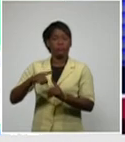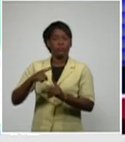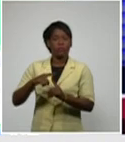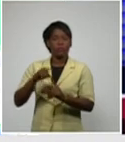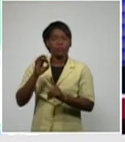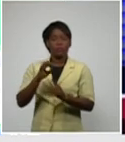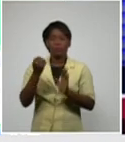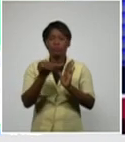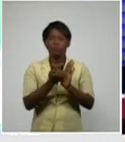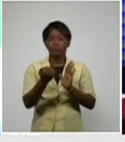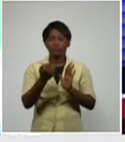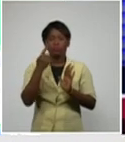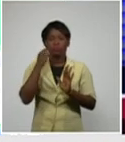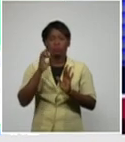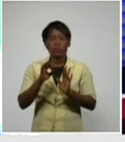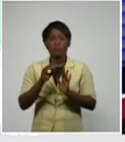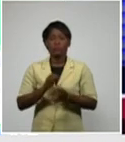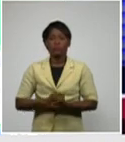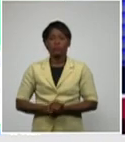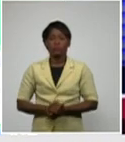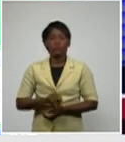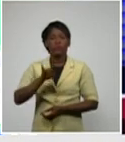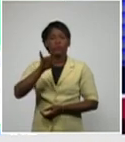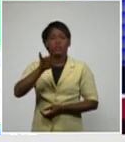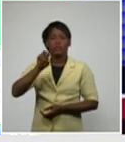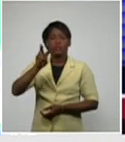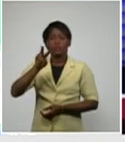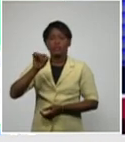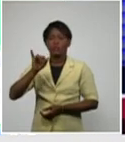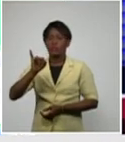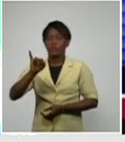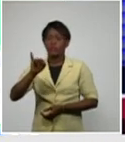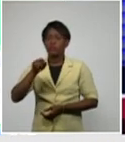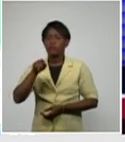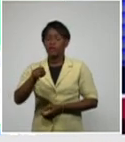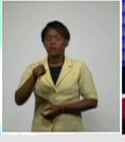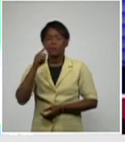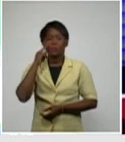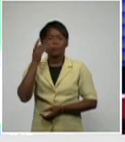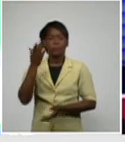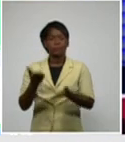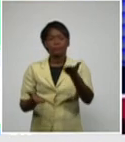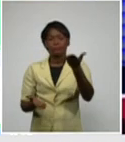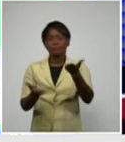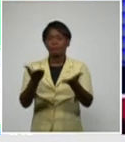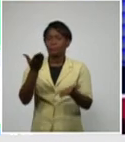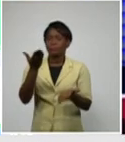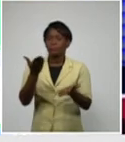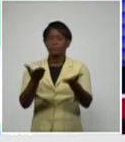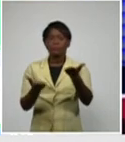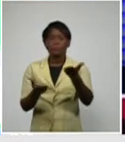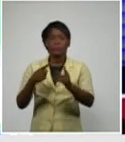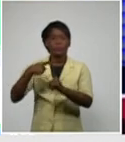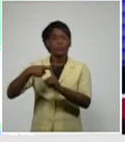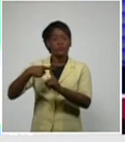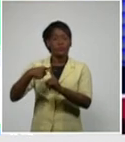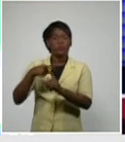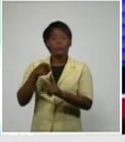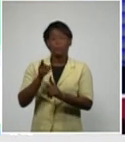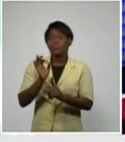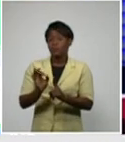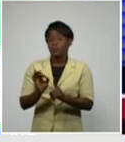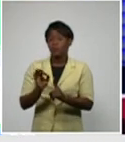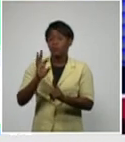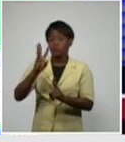confirmados, 926, lo cual hace un balance positivo, lo cual permite que el número